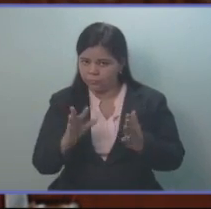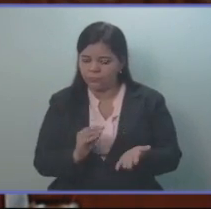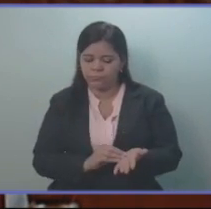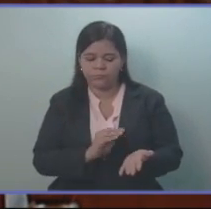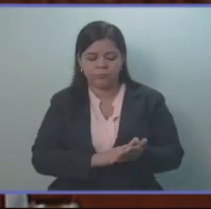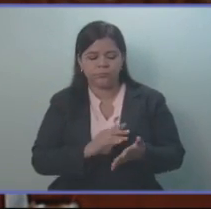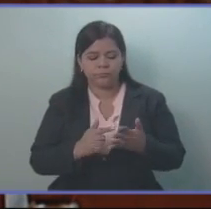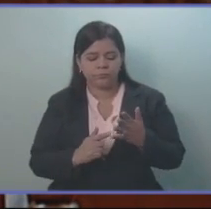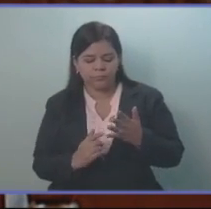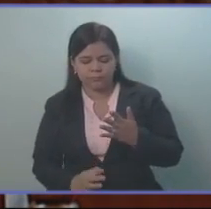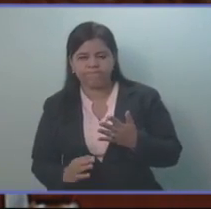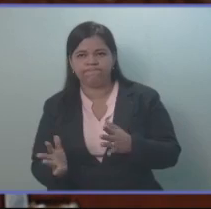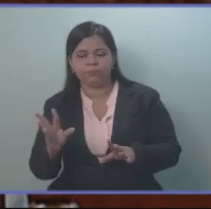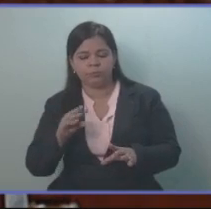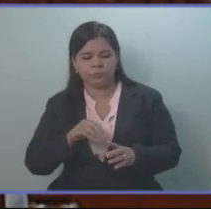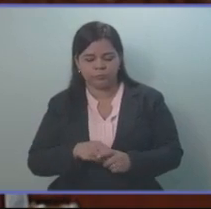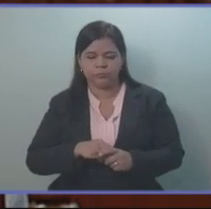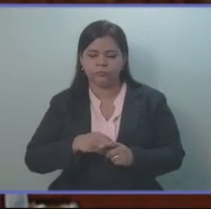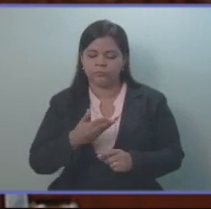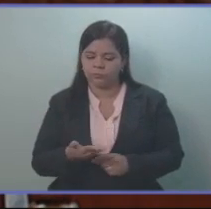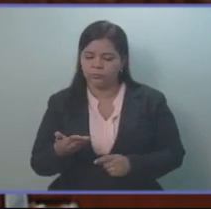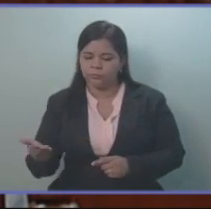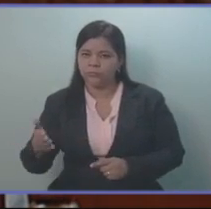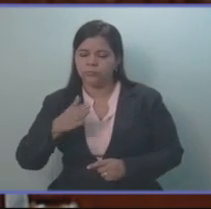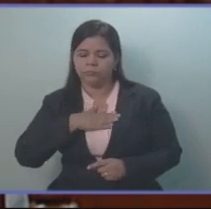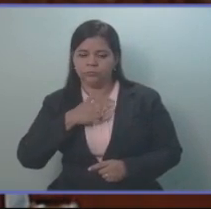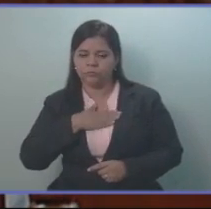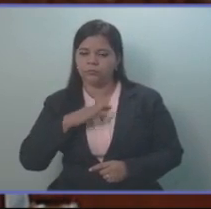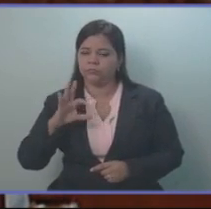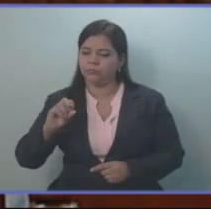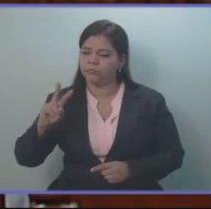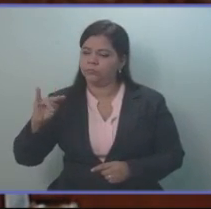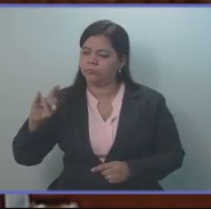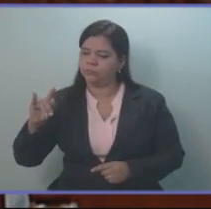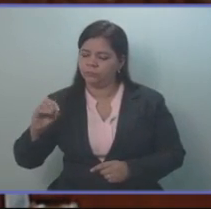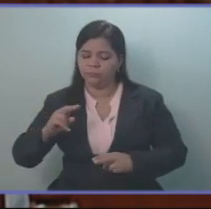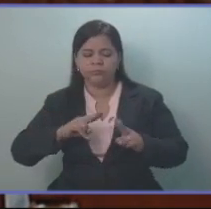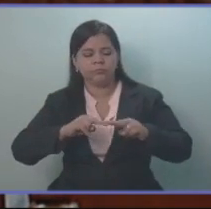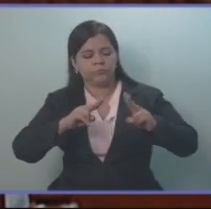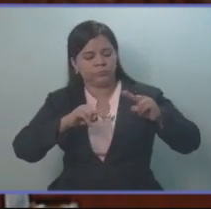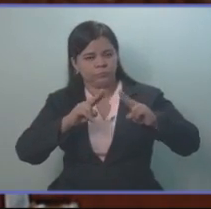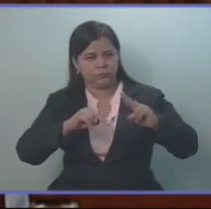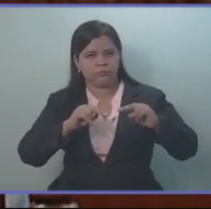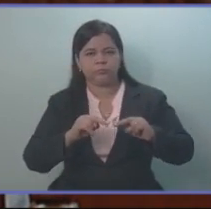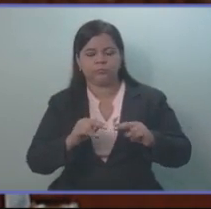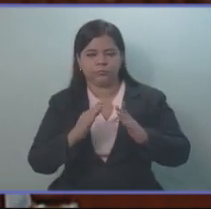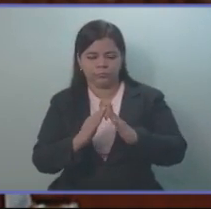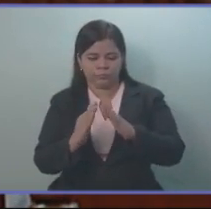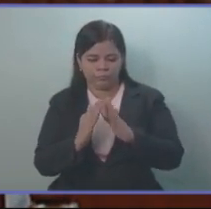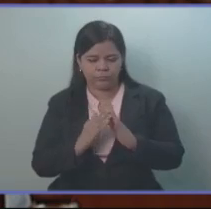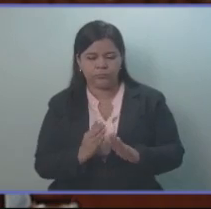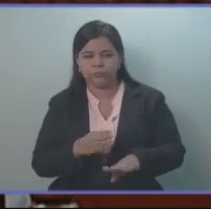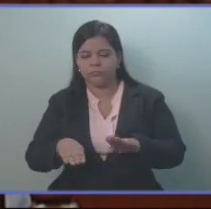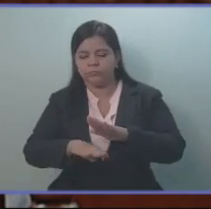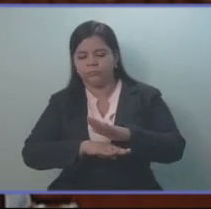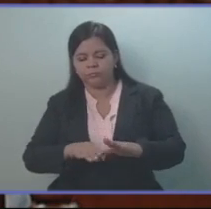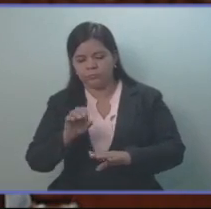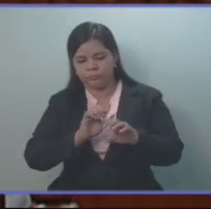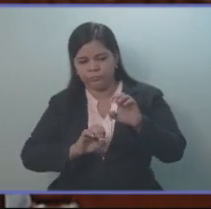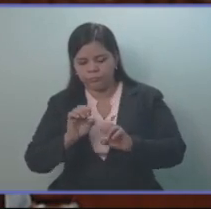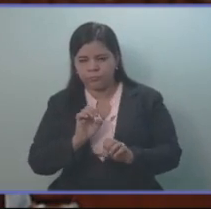ley formarán parte del inventario del Fondo Especial de las Contribuciones para Vivienda de Fonavipo según avalúo de